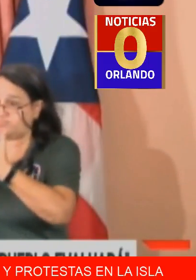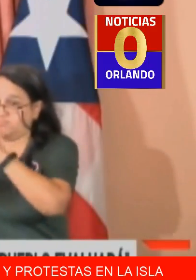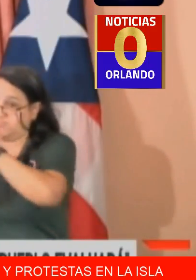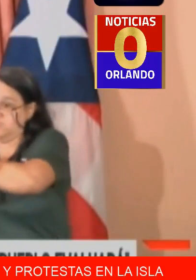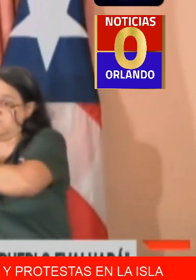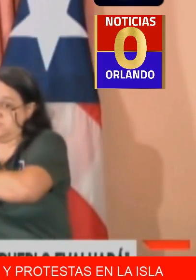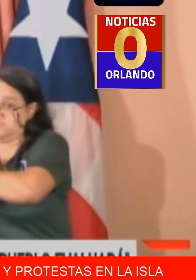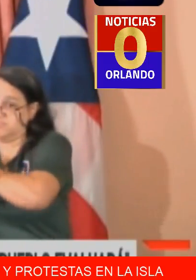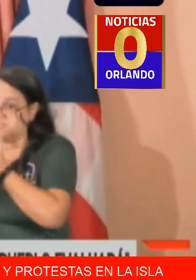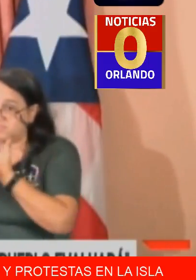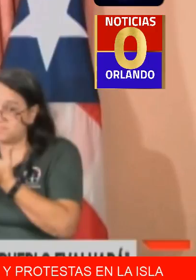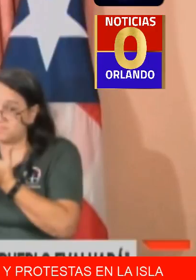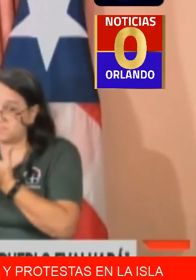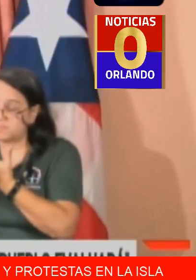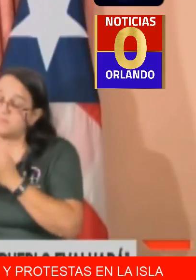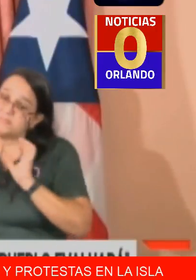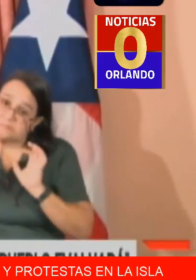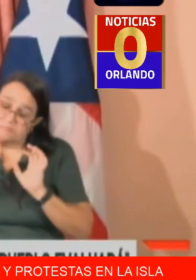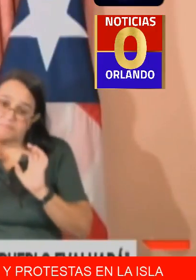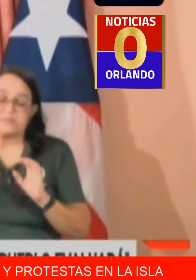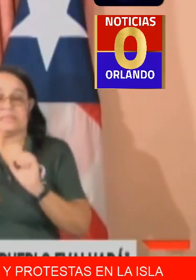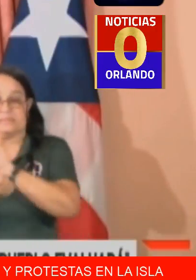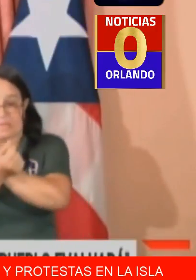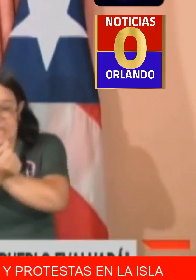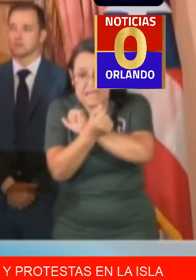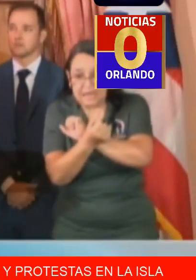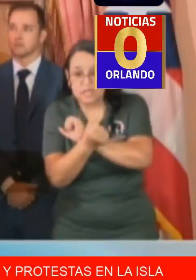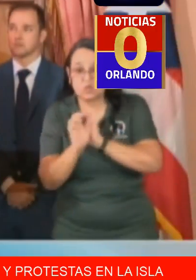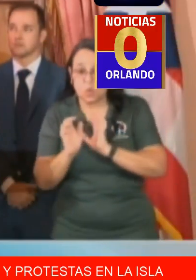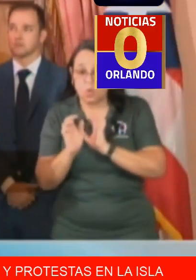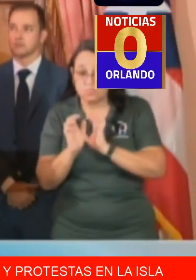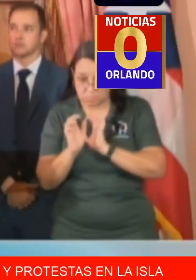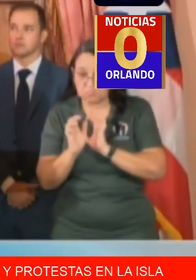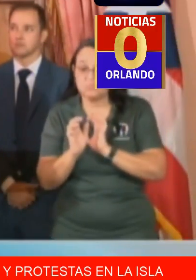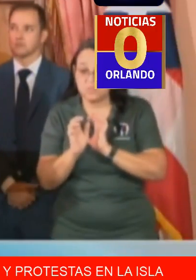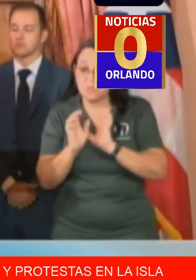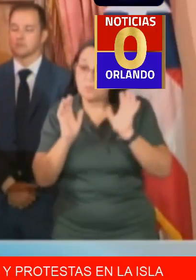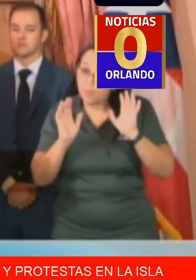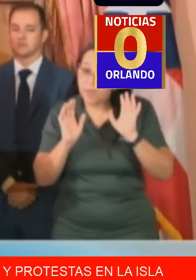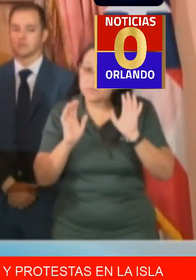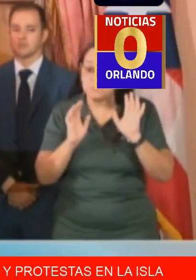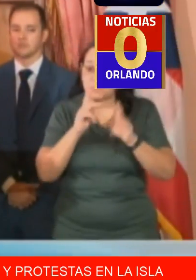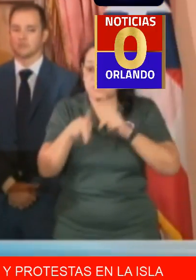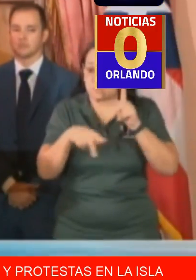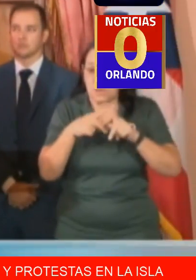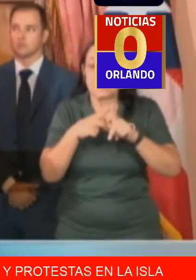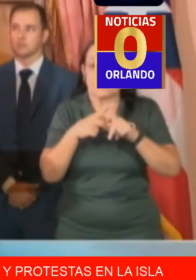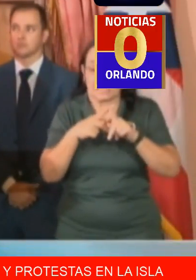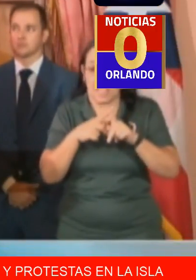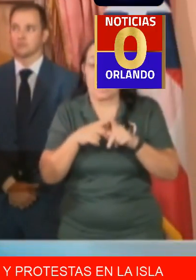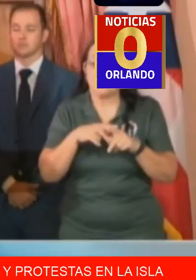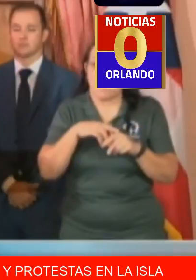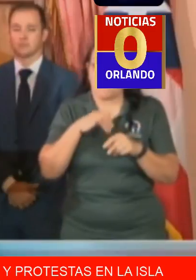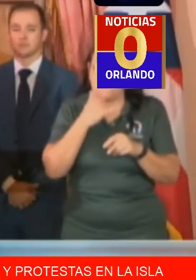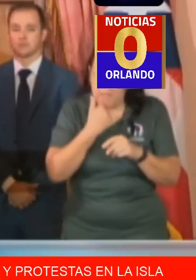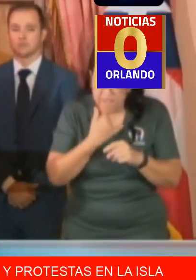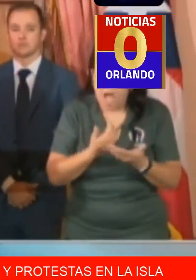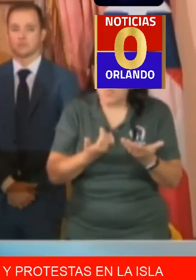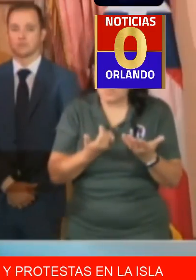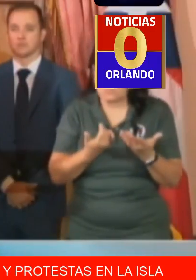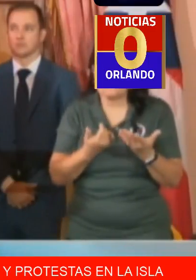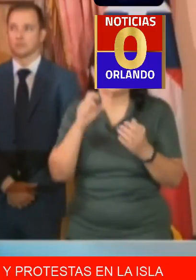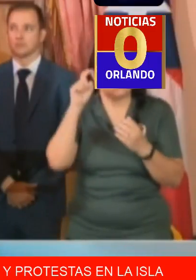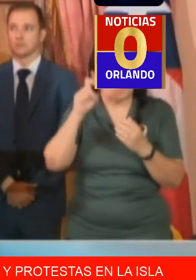nuevo, si hay arresto, funcionario que le haya fallado al pueblo de Puerto Rico, funcionario que tiene que pagar la